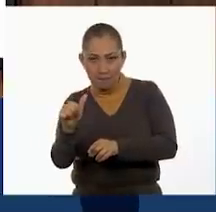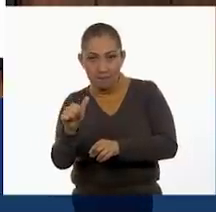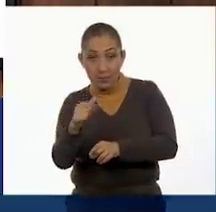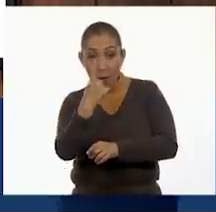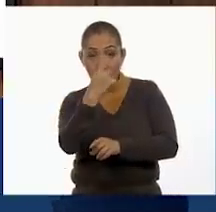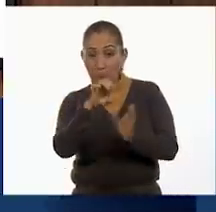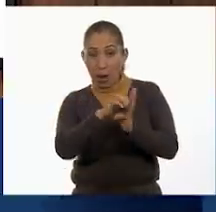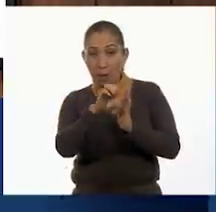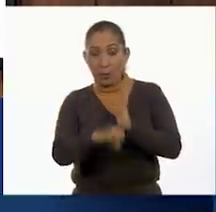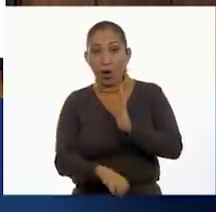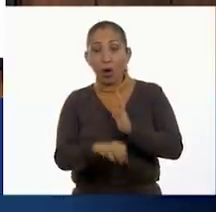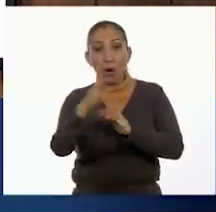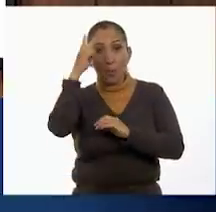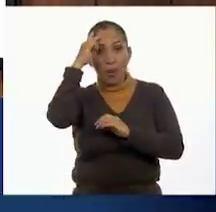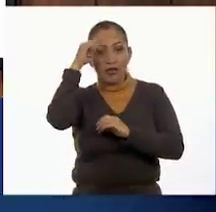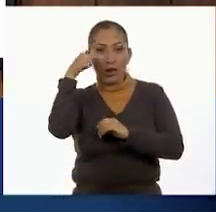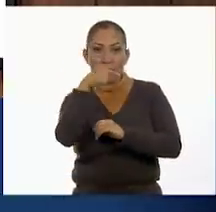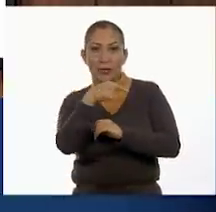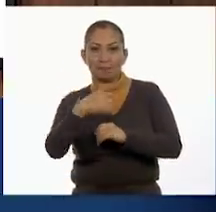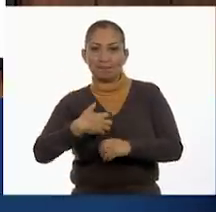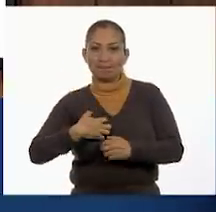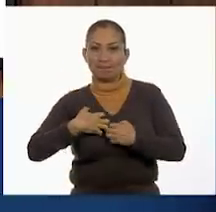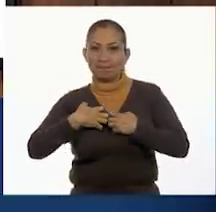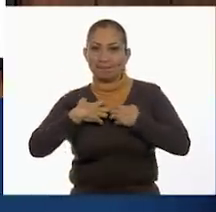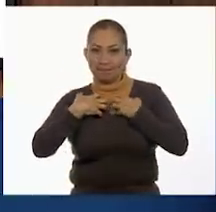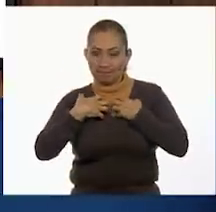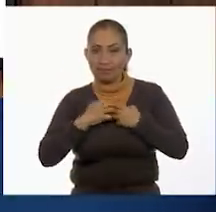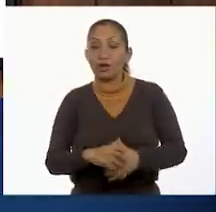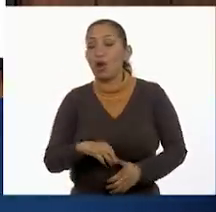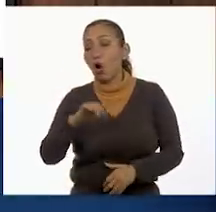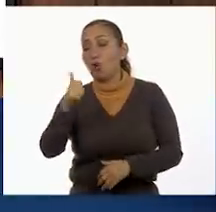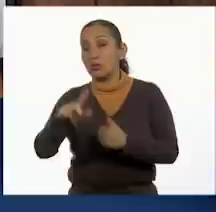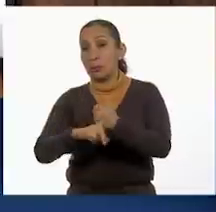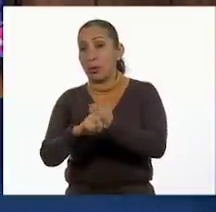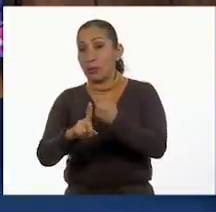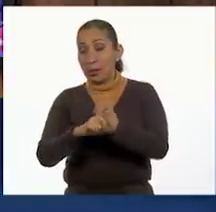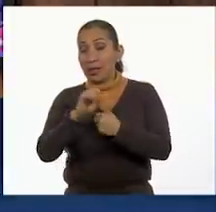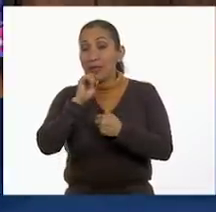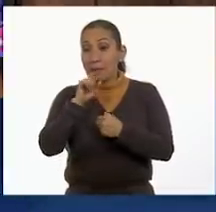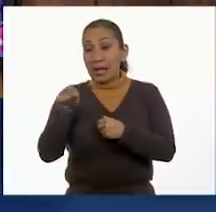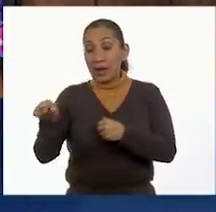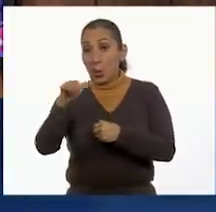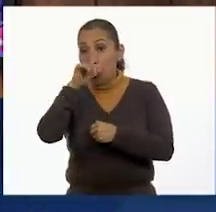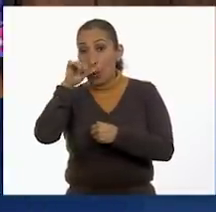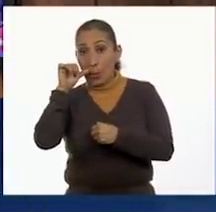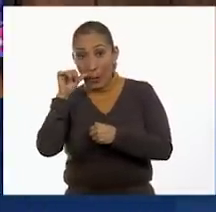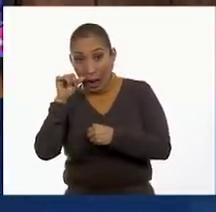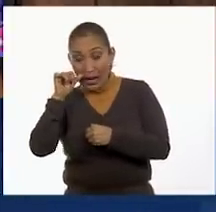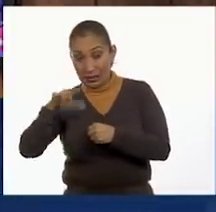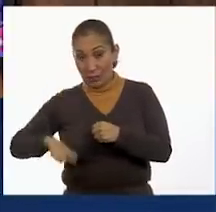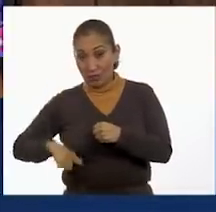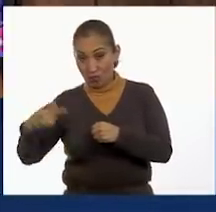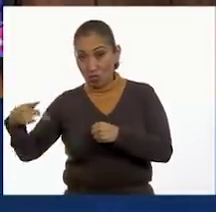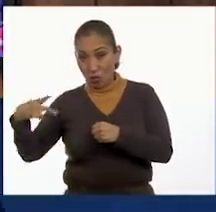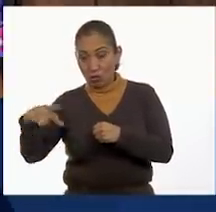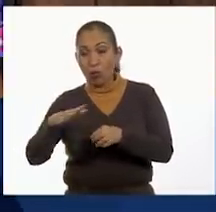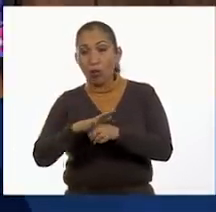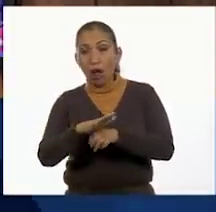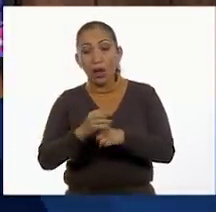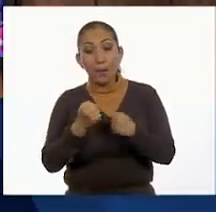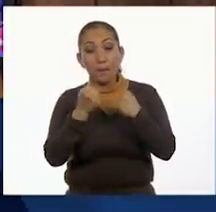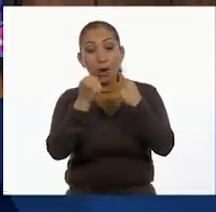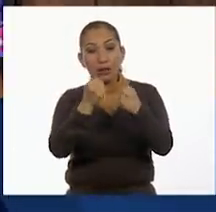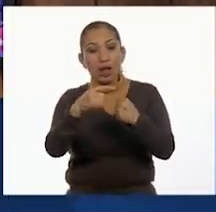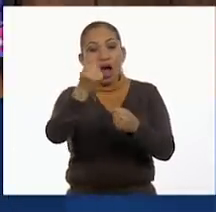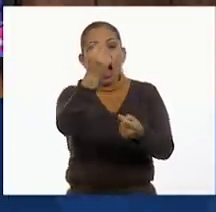Uno de ellos fue Porfirio Díaz. Otro problema que tuvo que enfrentar el gobierno de Juárez fue el poder